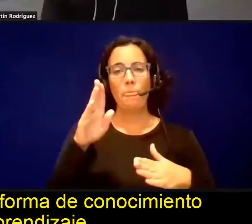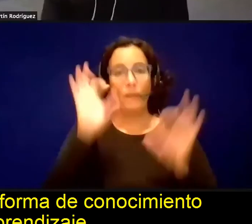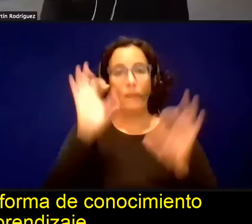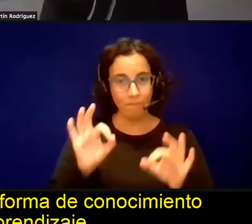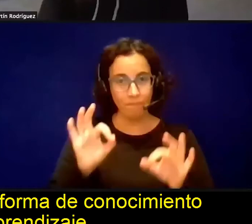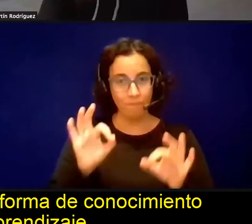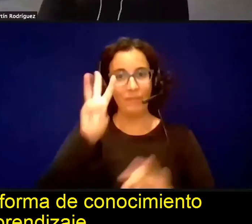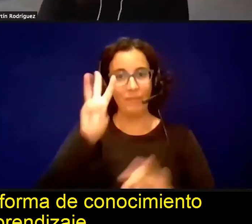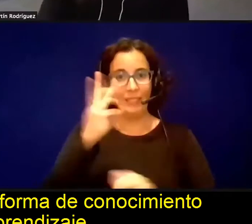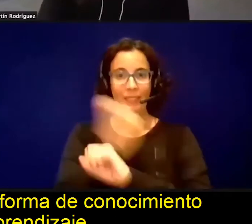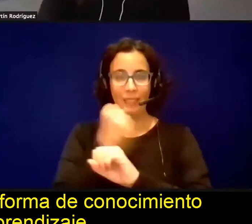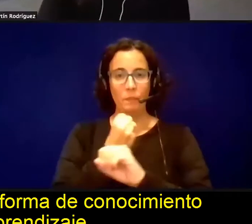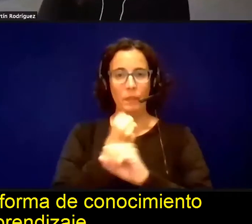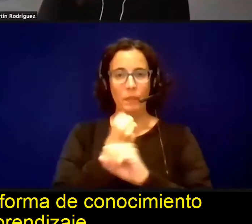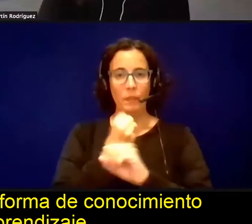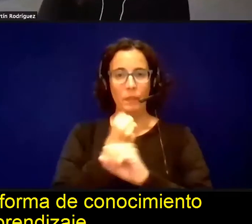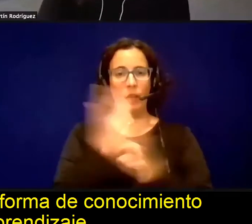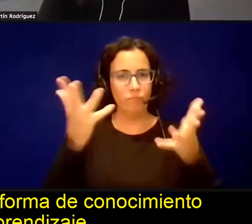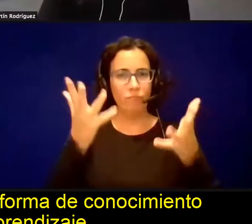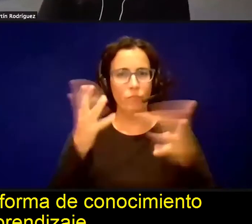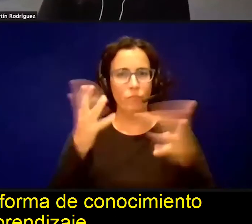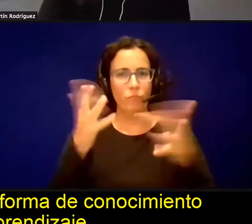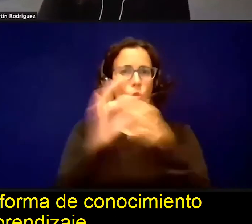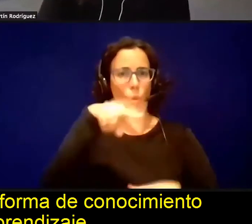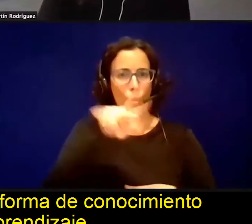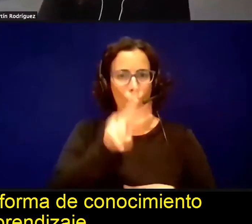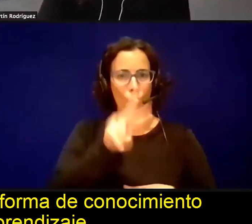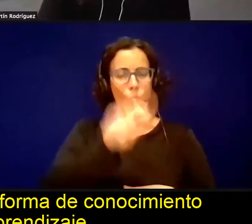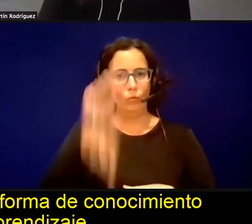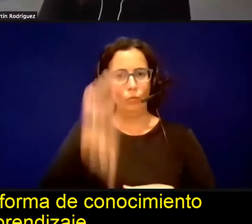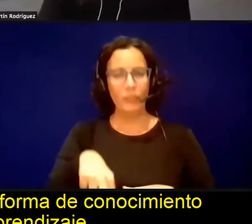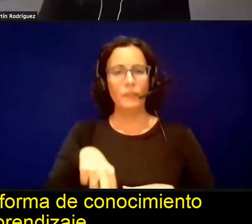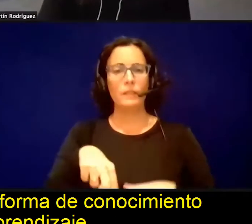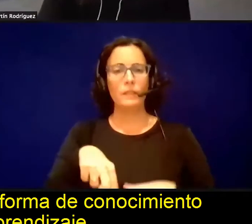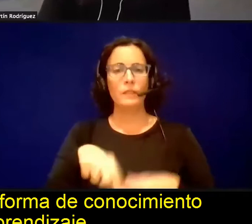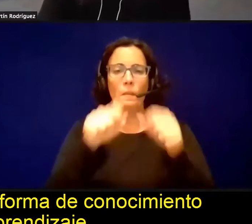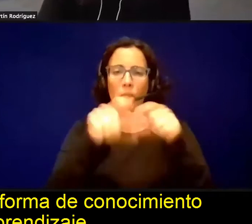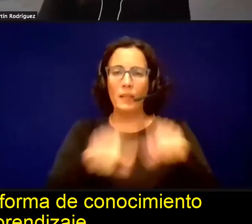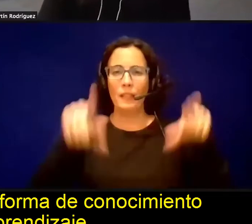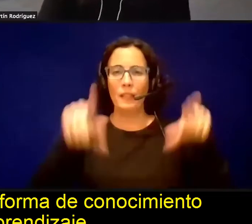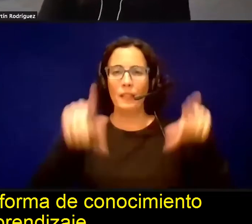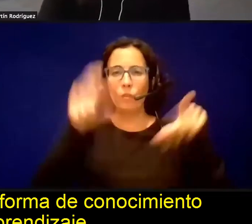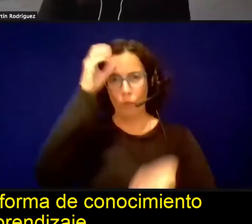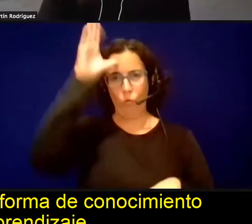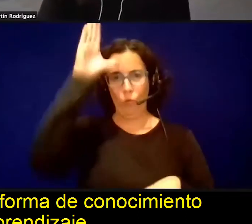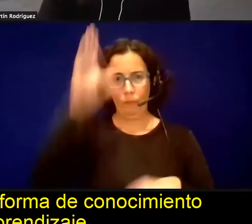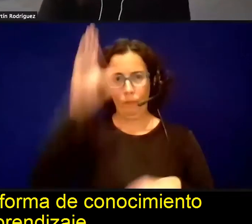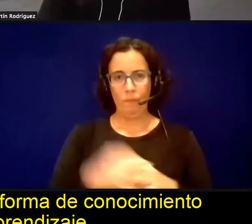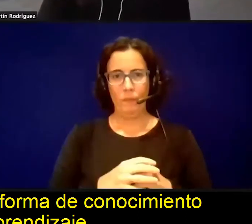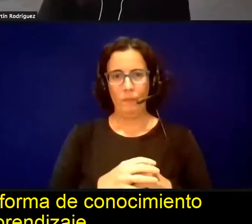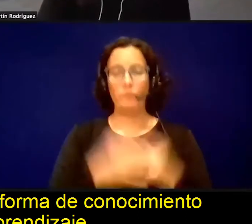de las Naciones Unidas un tipo de plataforma de conocimiento con módulos de